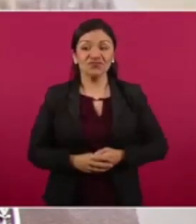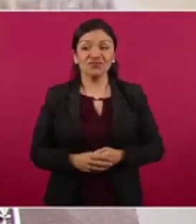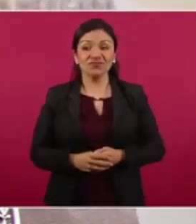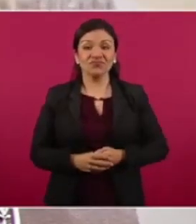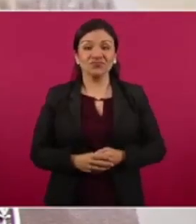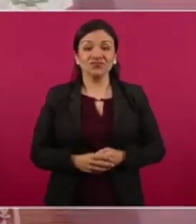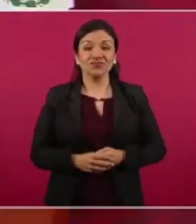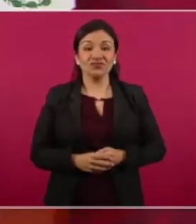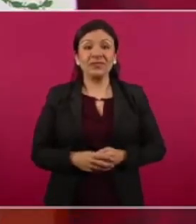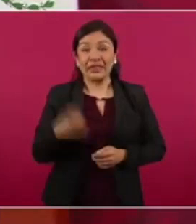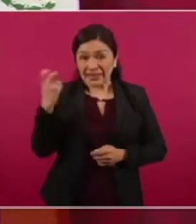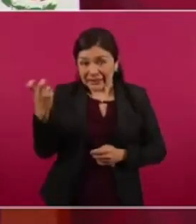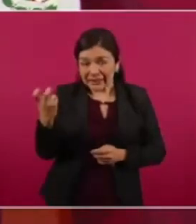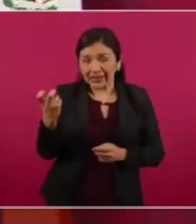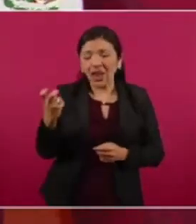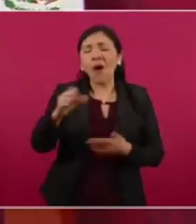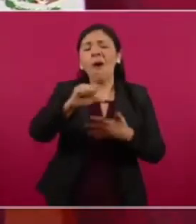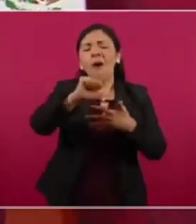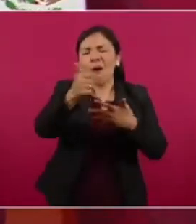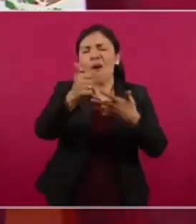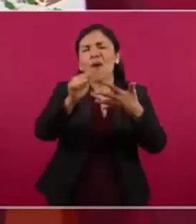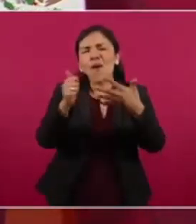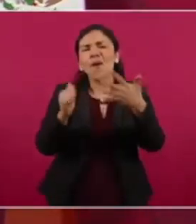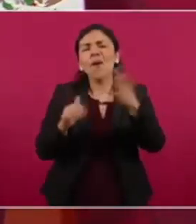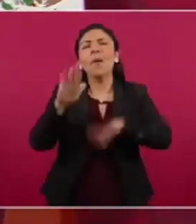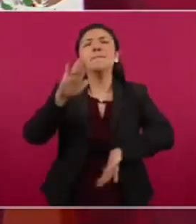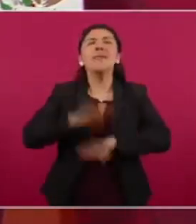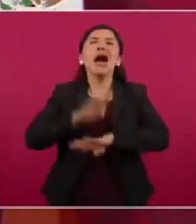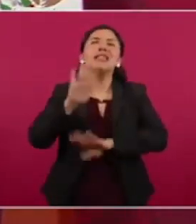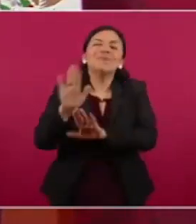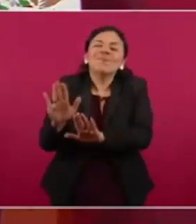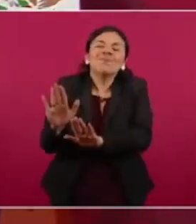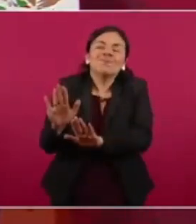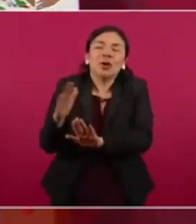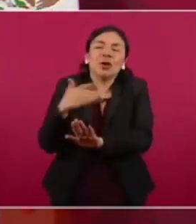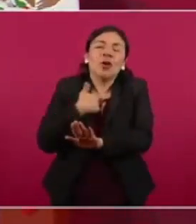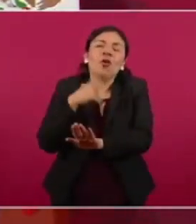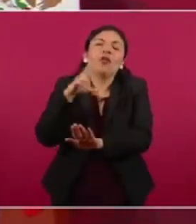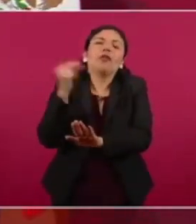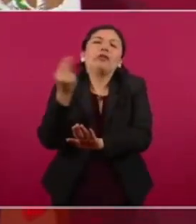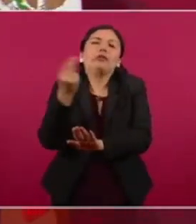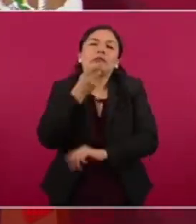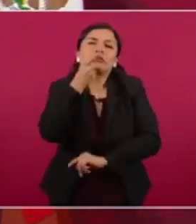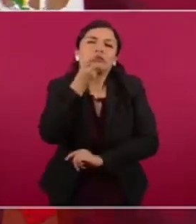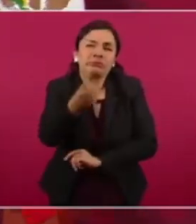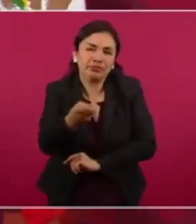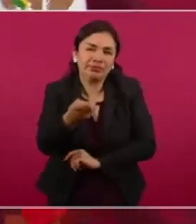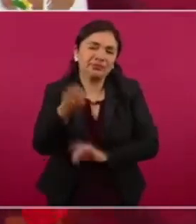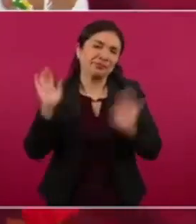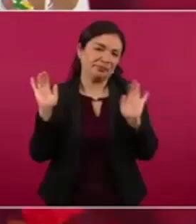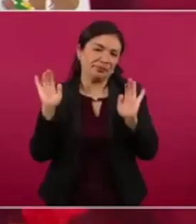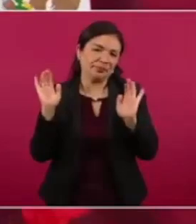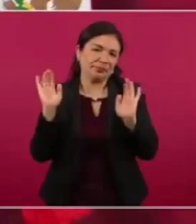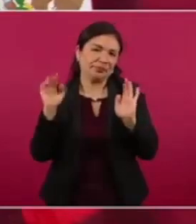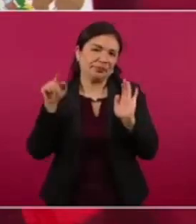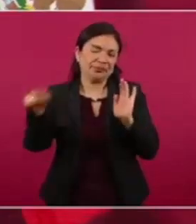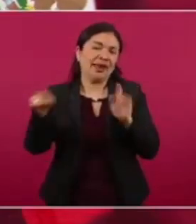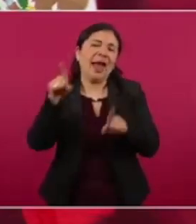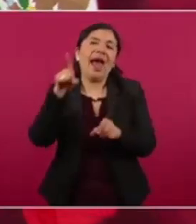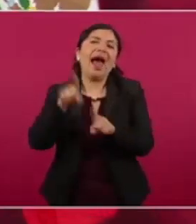Y otros que por respeto no los menciono, yo, no tiene nada que ver con la